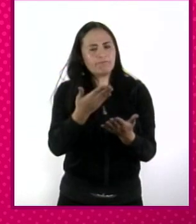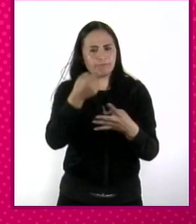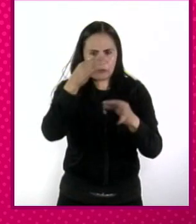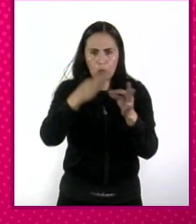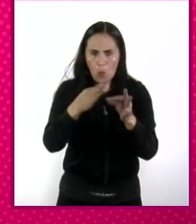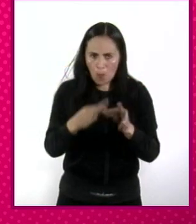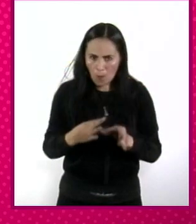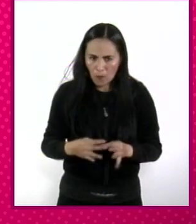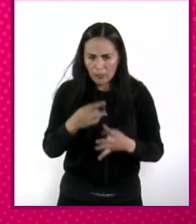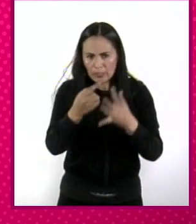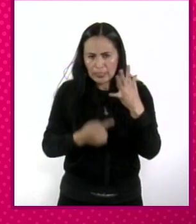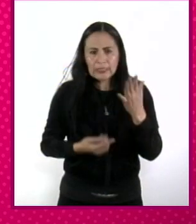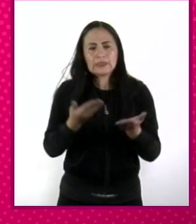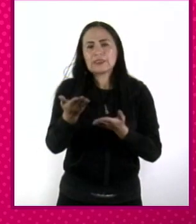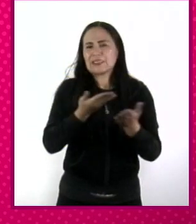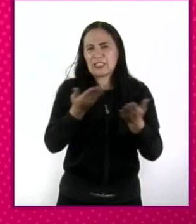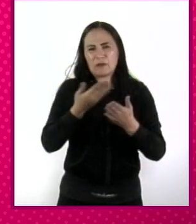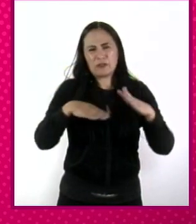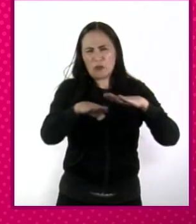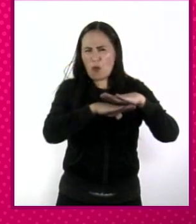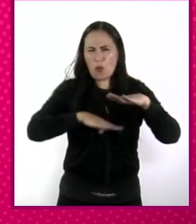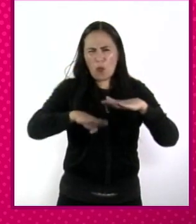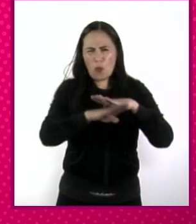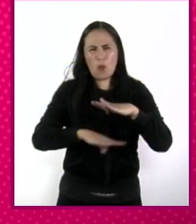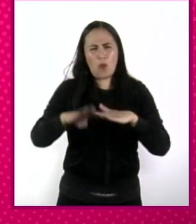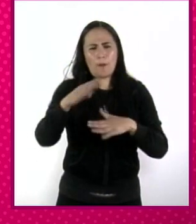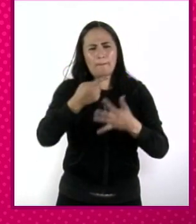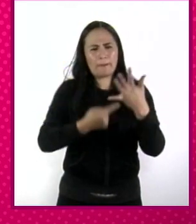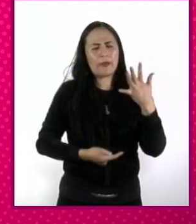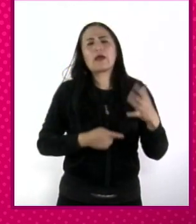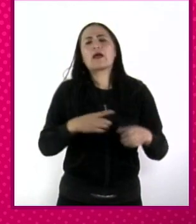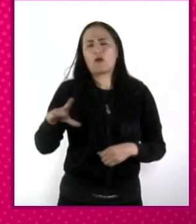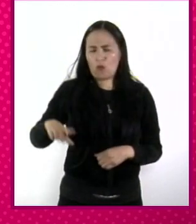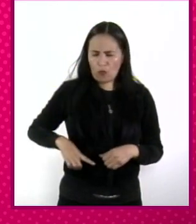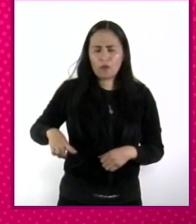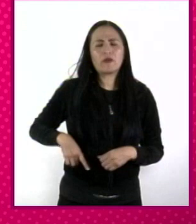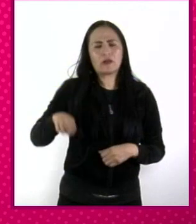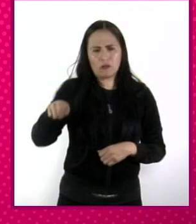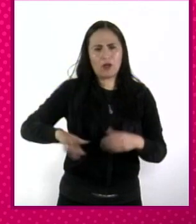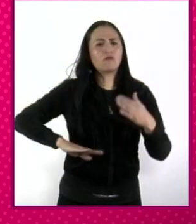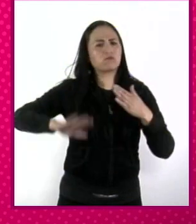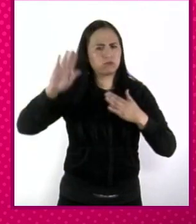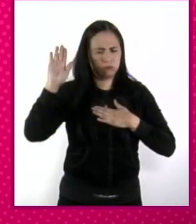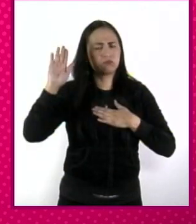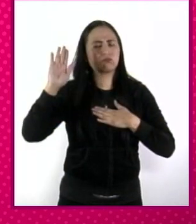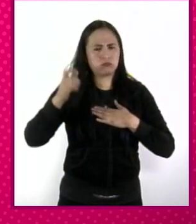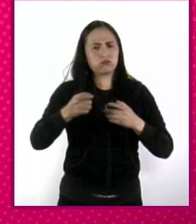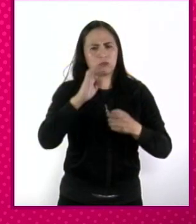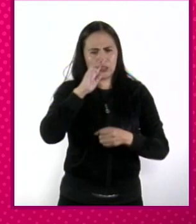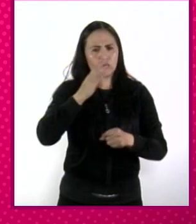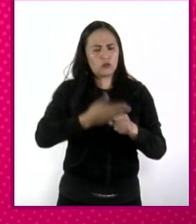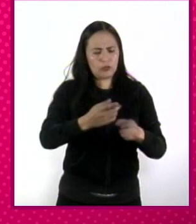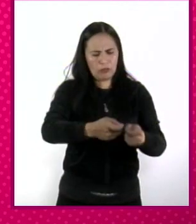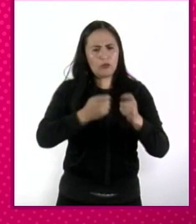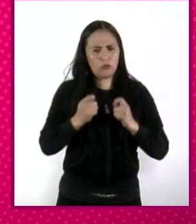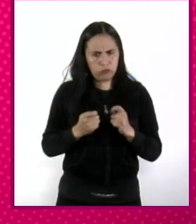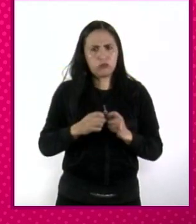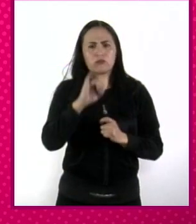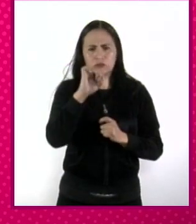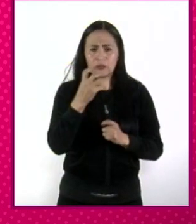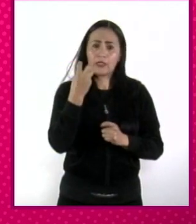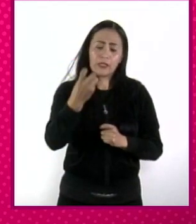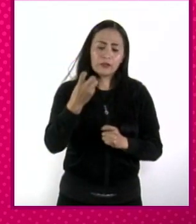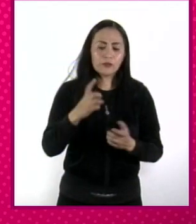a los servicios básicos. El Estado asume la obligación de que estos derechos